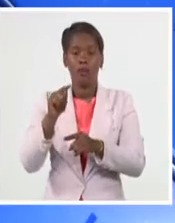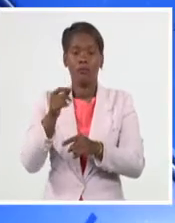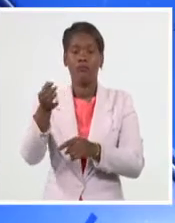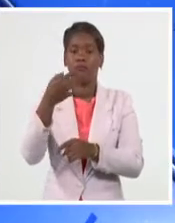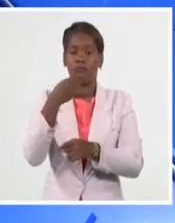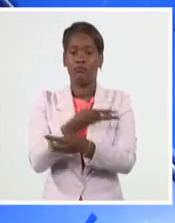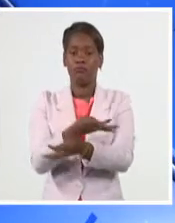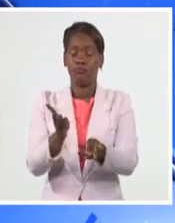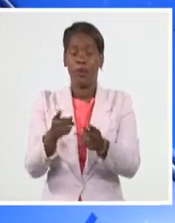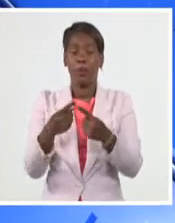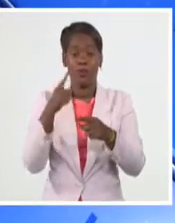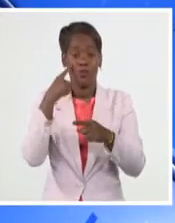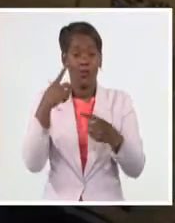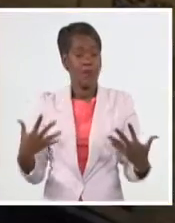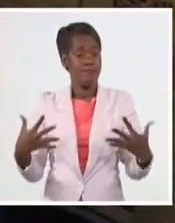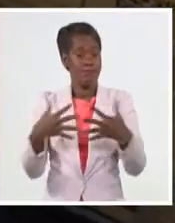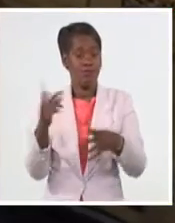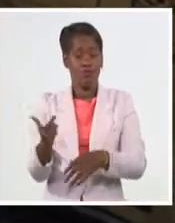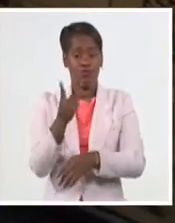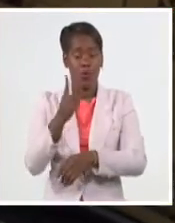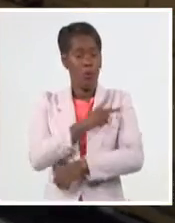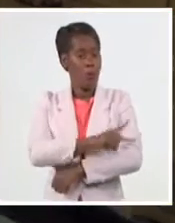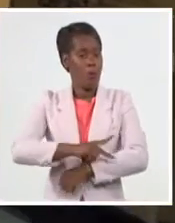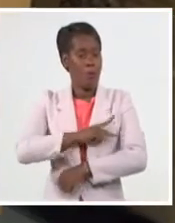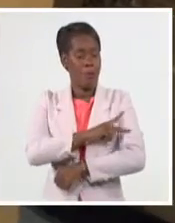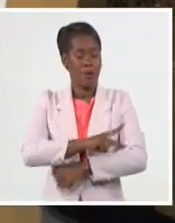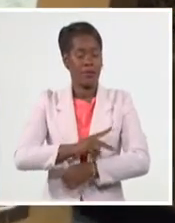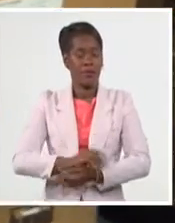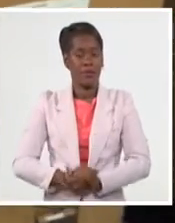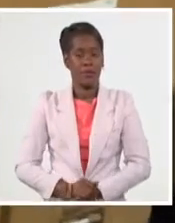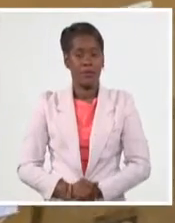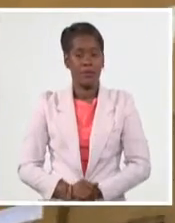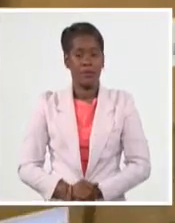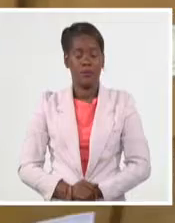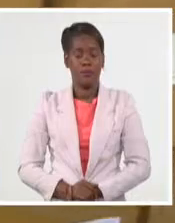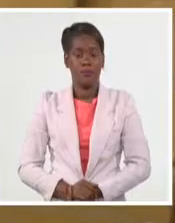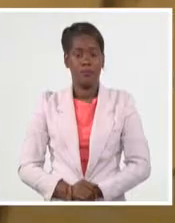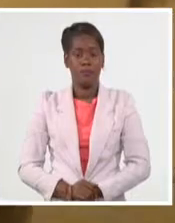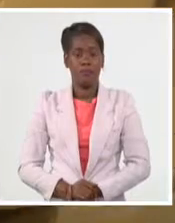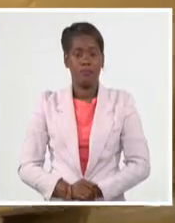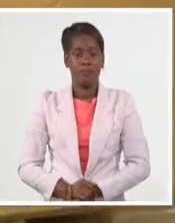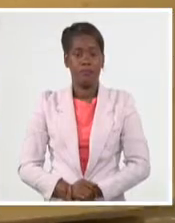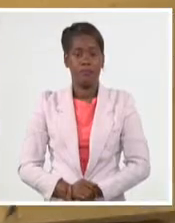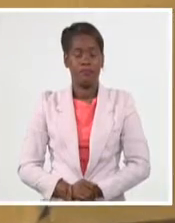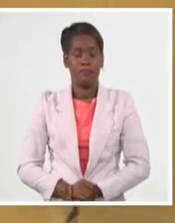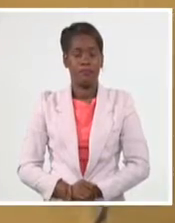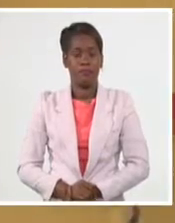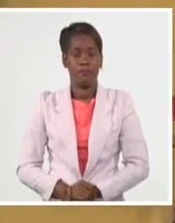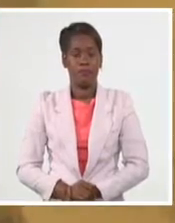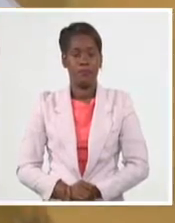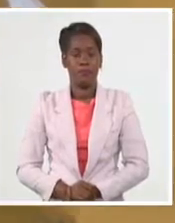de Dominicana y Cuba. Desde Santiago de Cuba, Bárbara de Haz Trovajo, Sistema Informativo de la